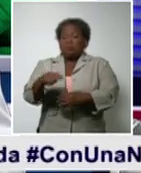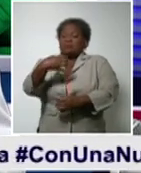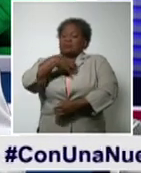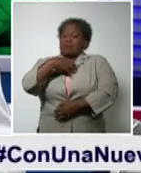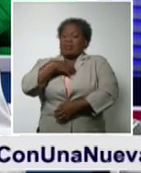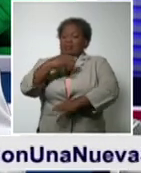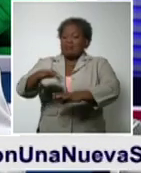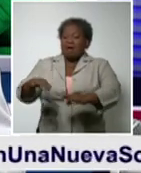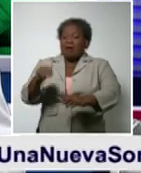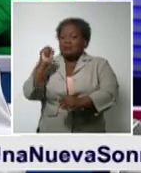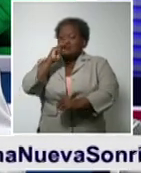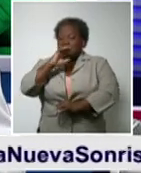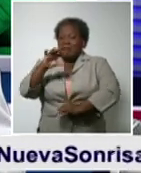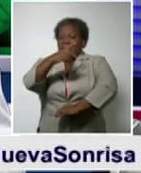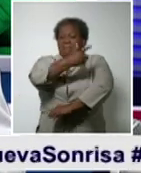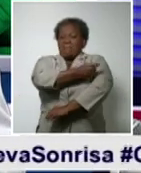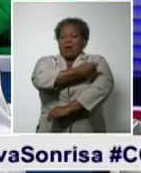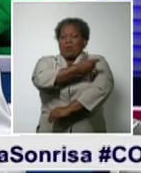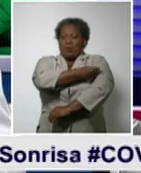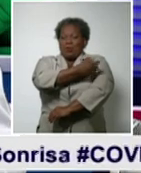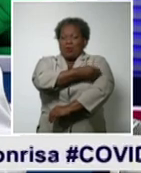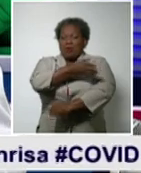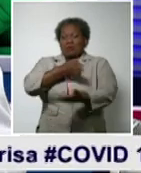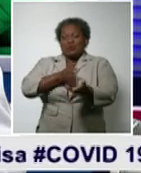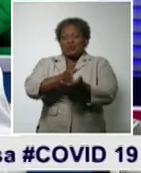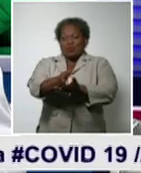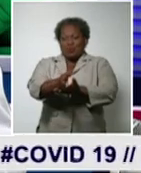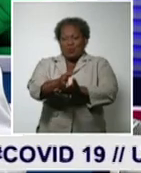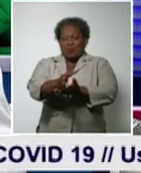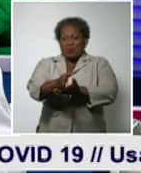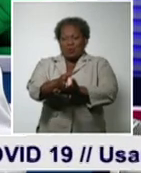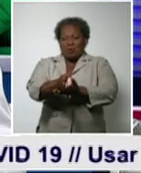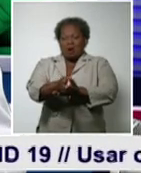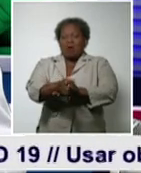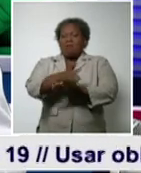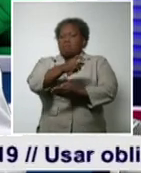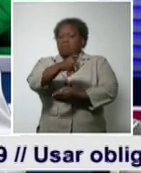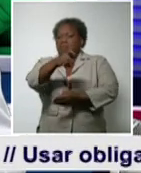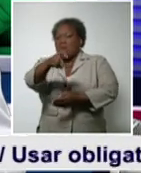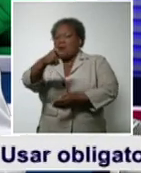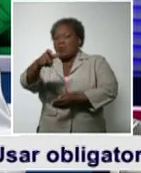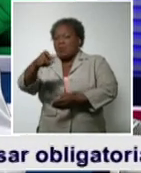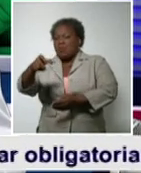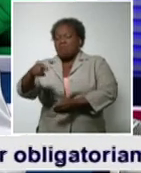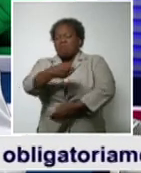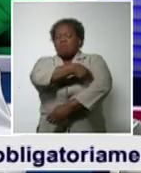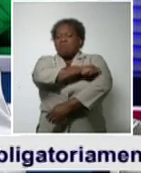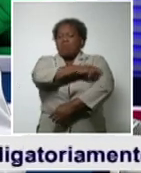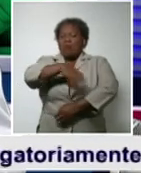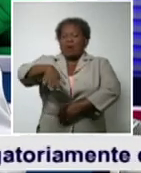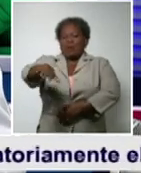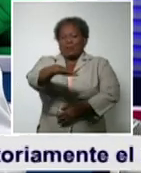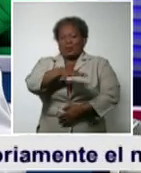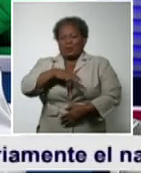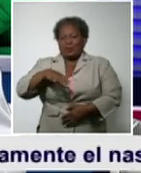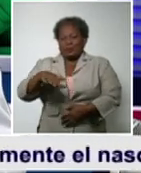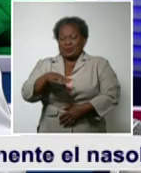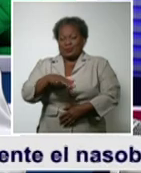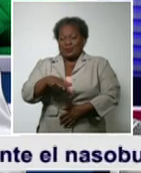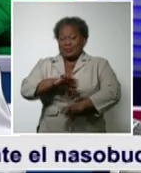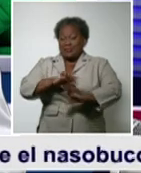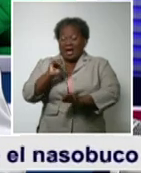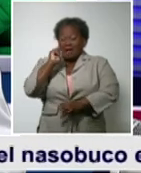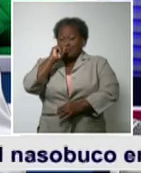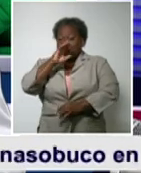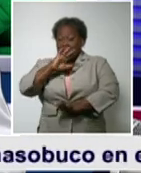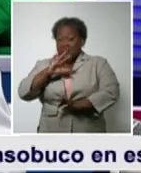comenzar o continuar, porque ya comenzó la vacunación a toda nuestra población, una vez que terminen los